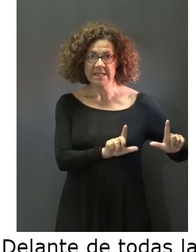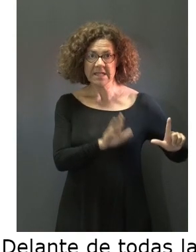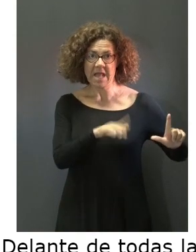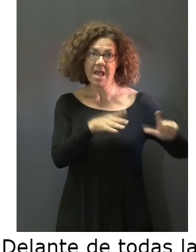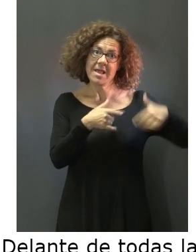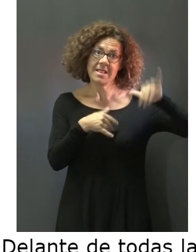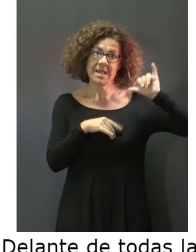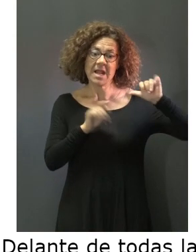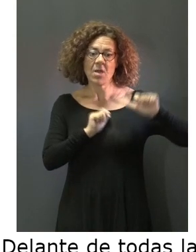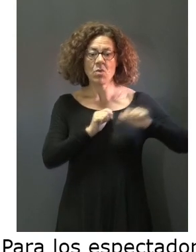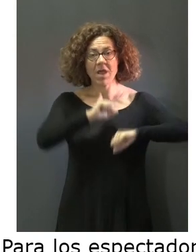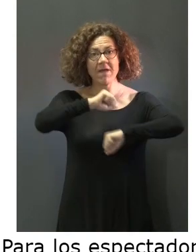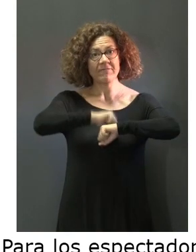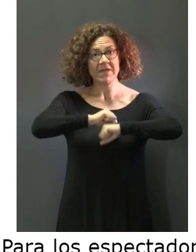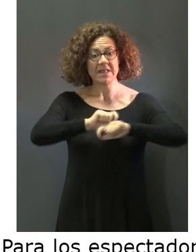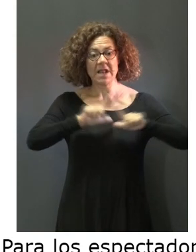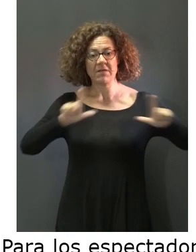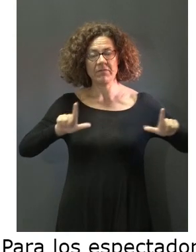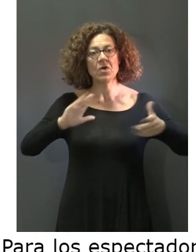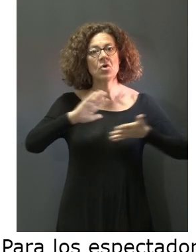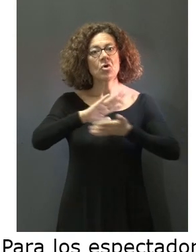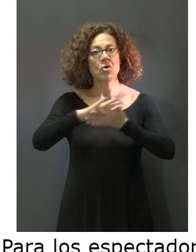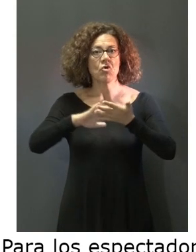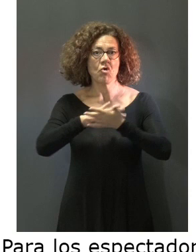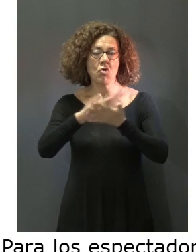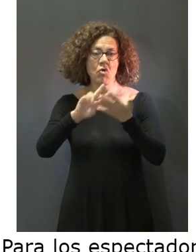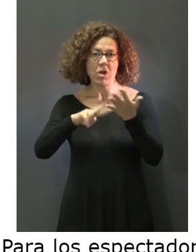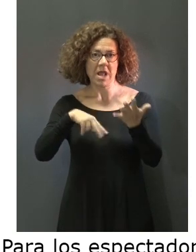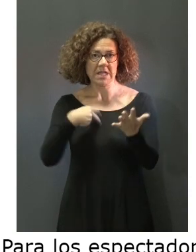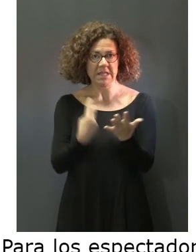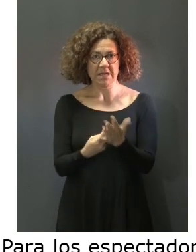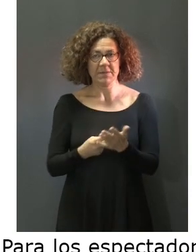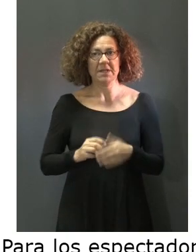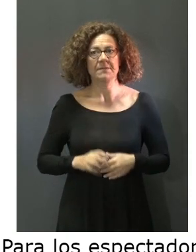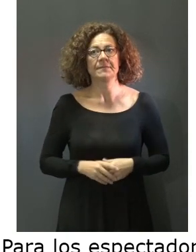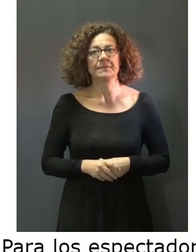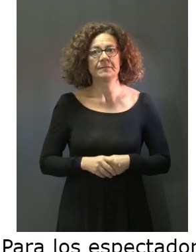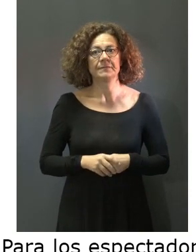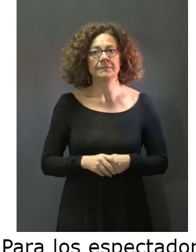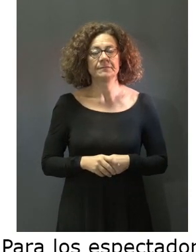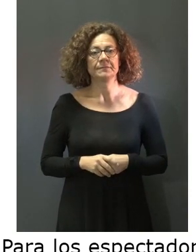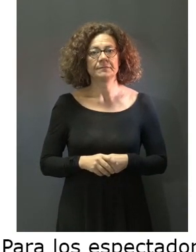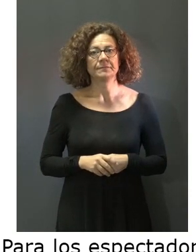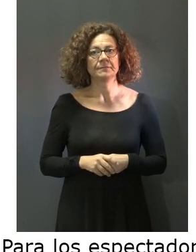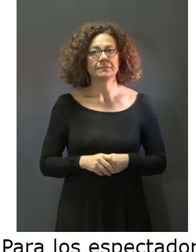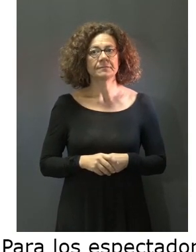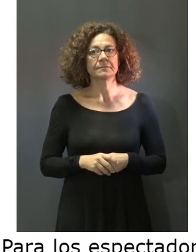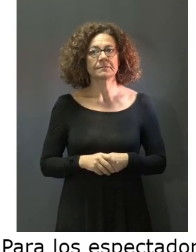izquierda tienen una ventana con la intérprete de lengua de signos española.